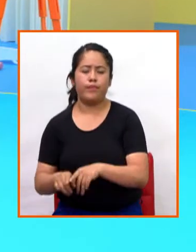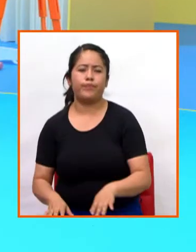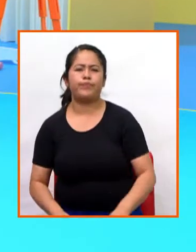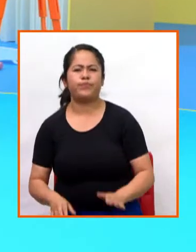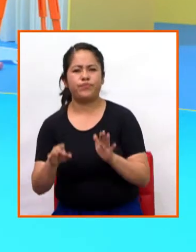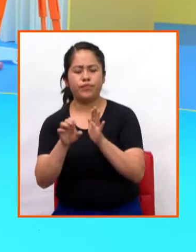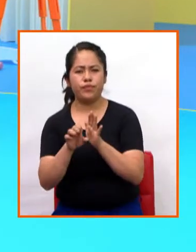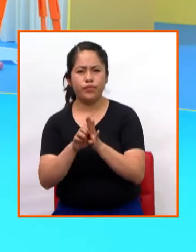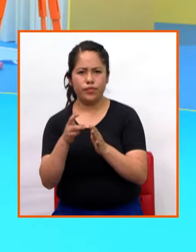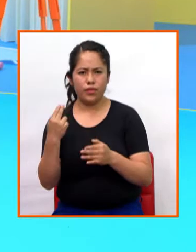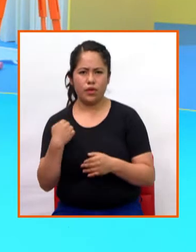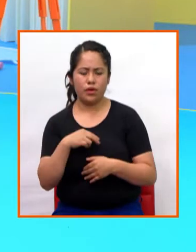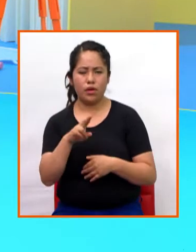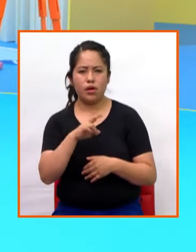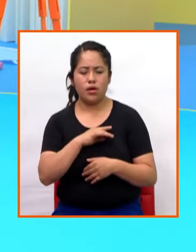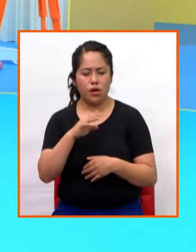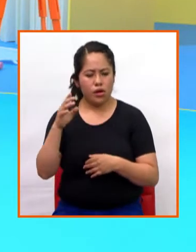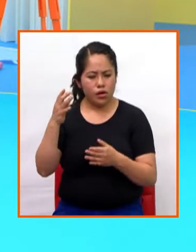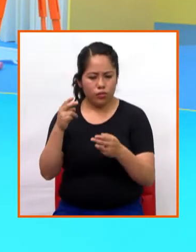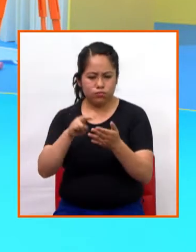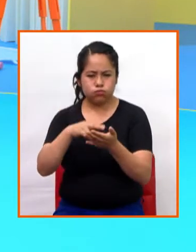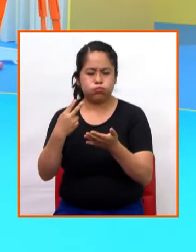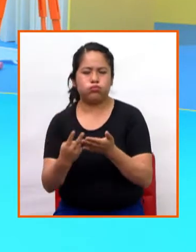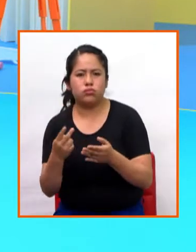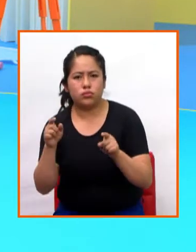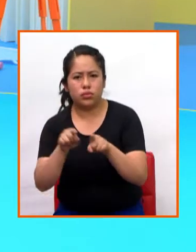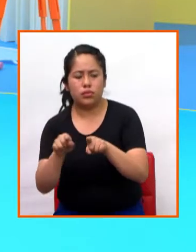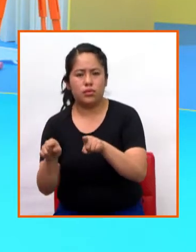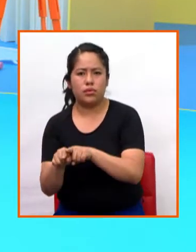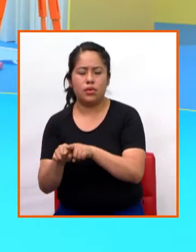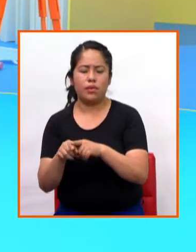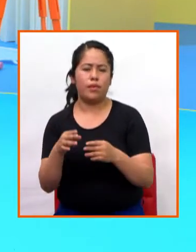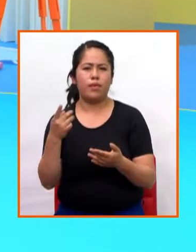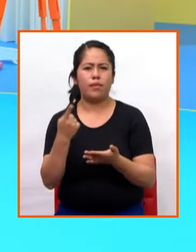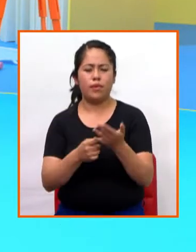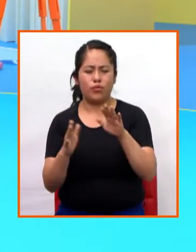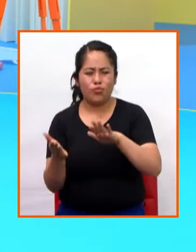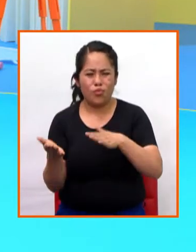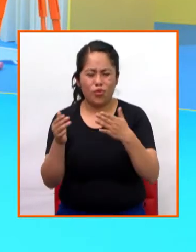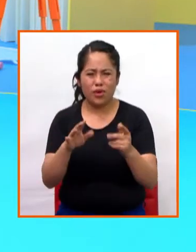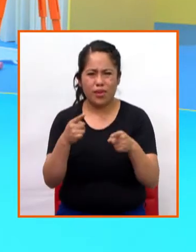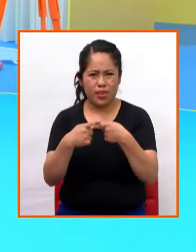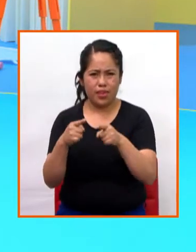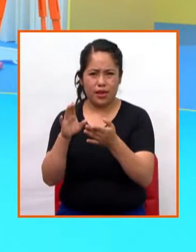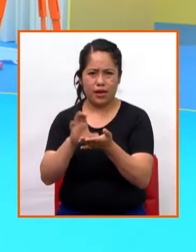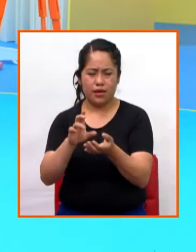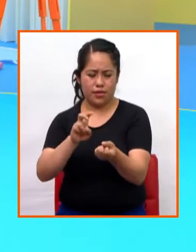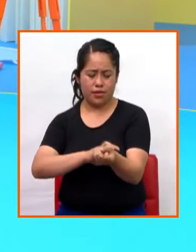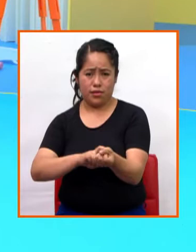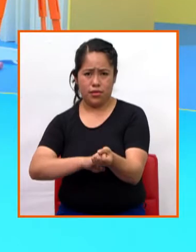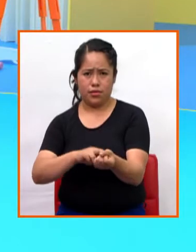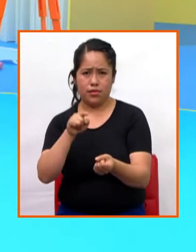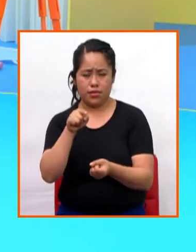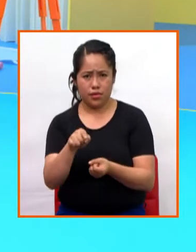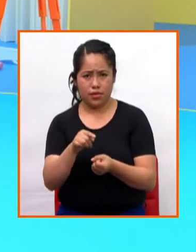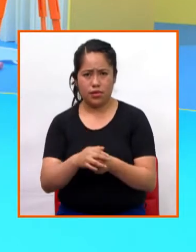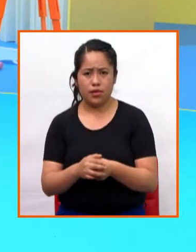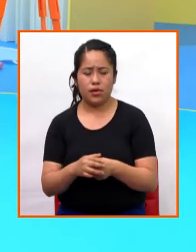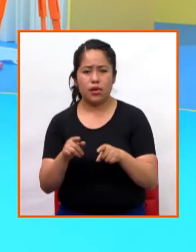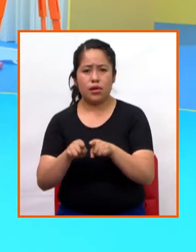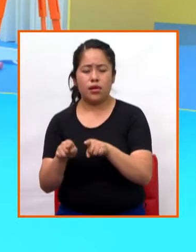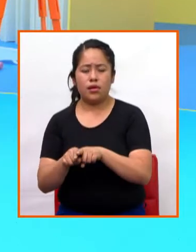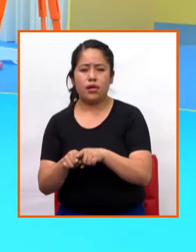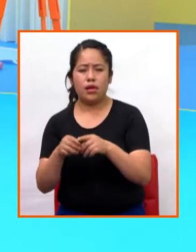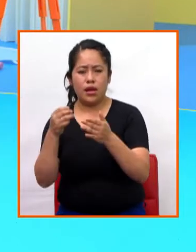de una región, estos astrocitos van rápidamente y al encontrar a nuestras neuronas muertas las fagocitan,